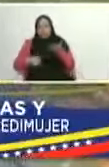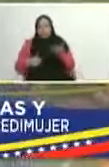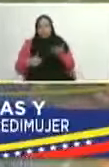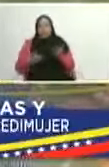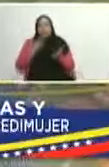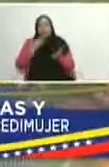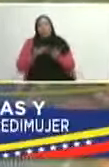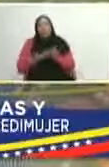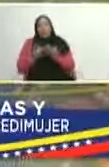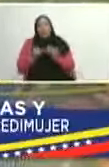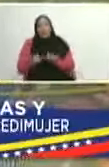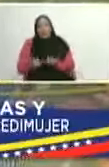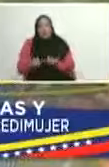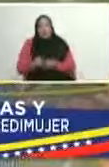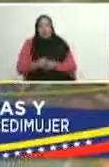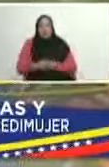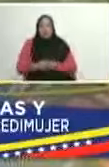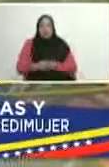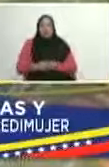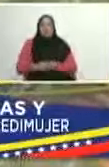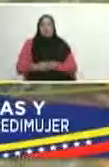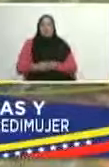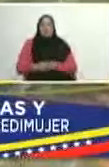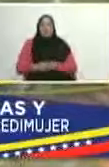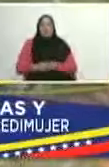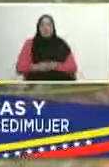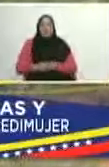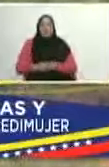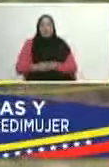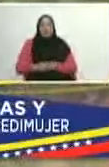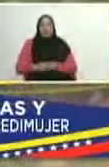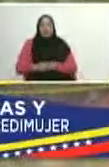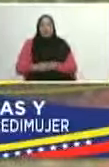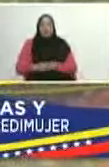este momento vamos a proceder